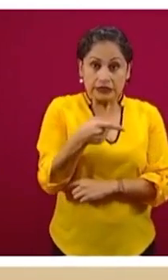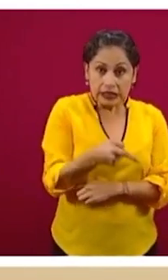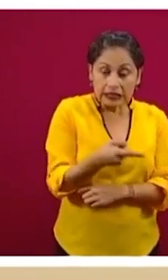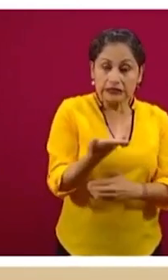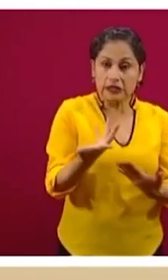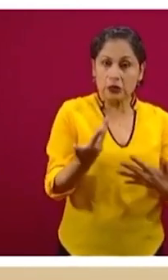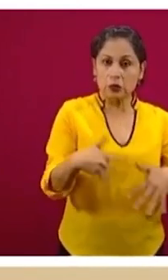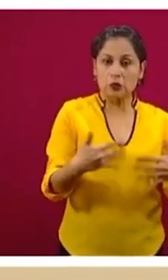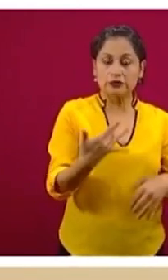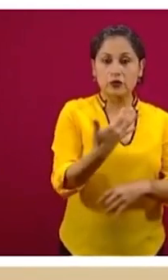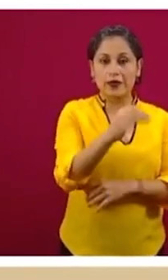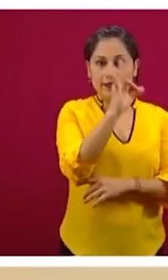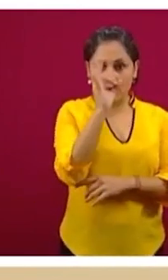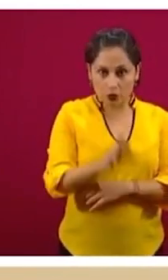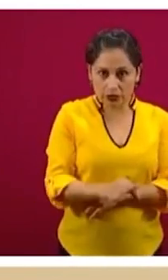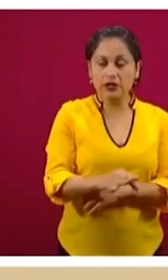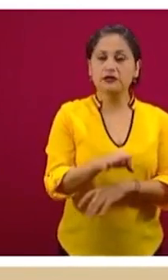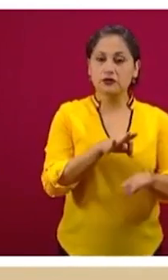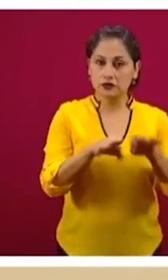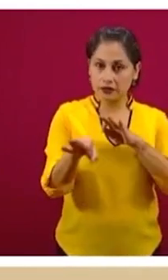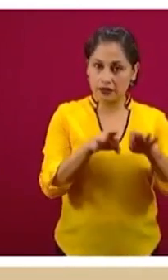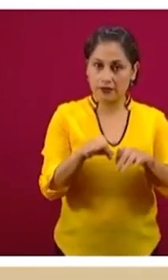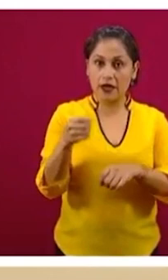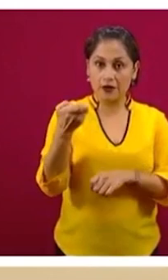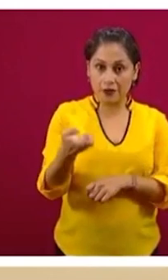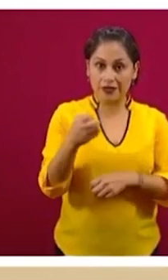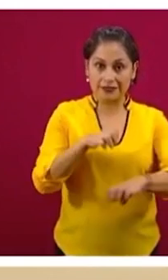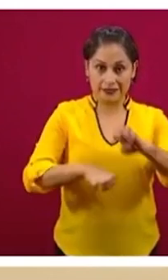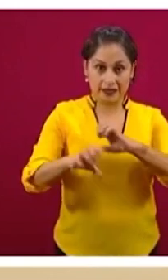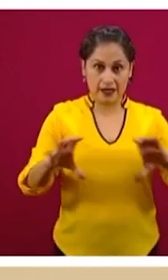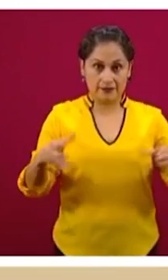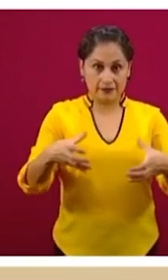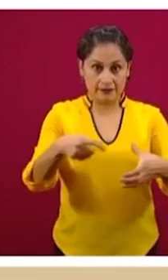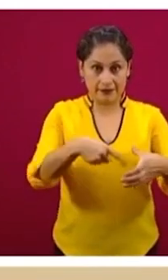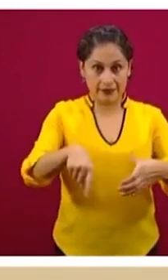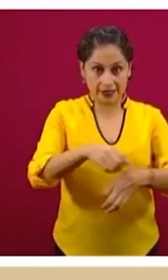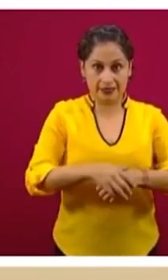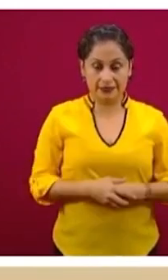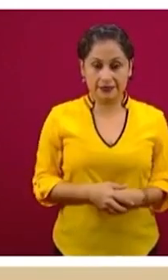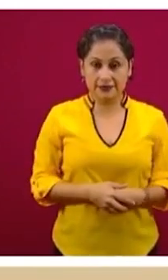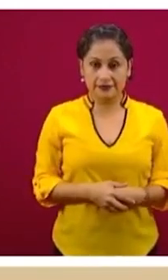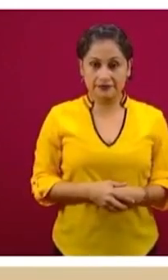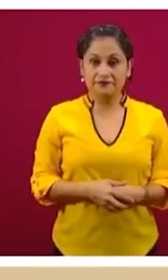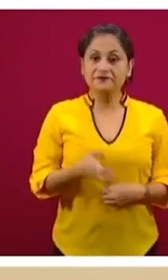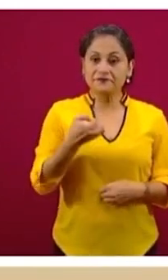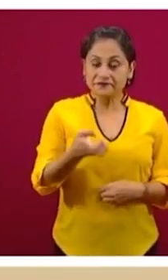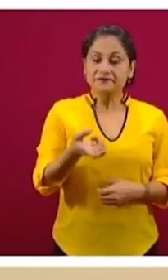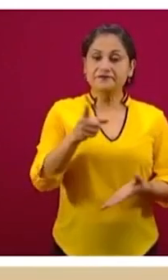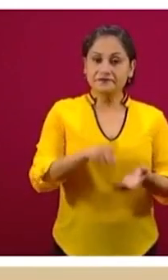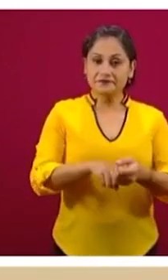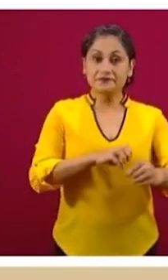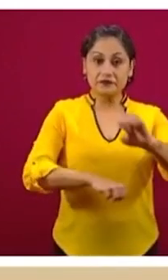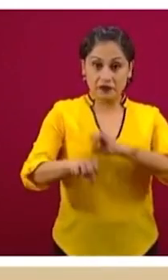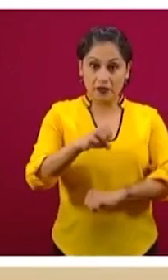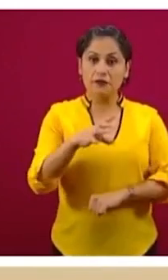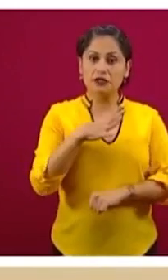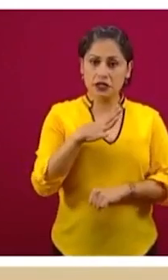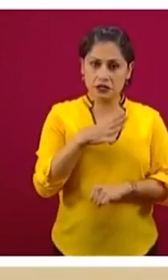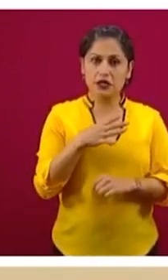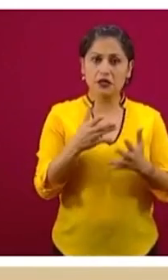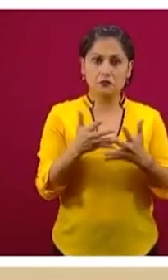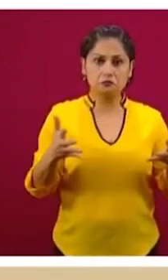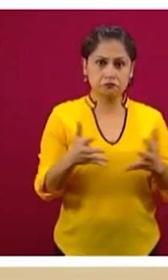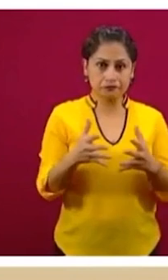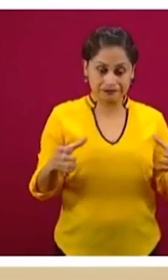país y de estas empresas es una de las que concentra más a las empresas que tienen entre 1 y 10 trabajadores